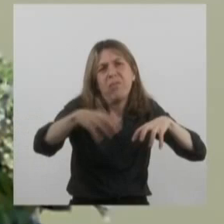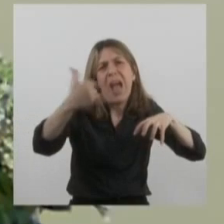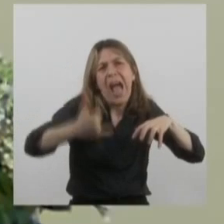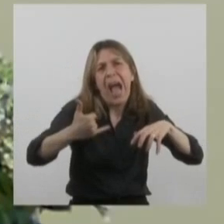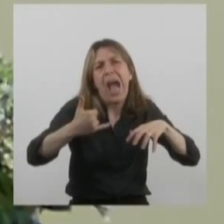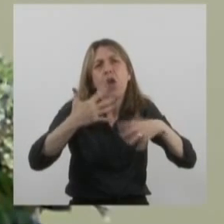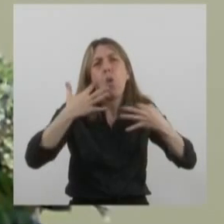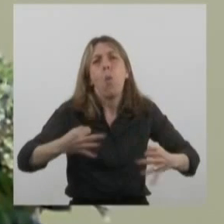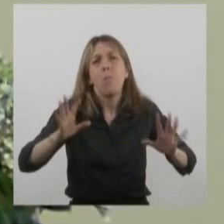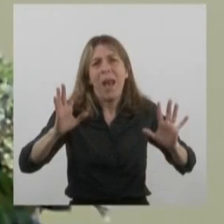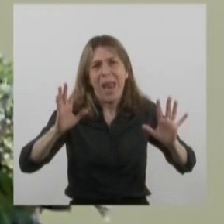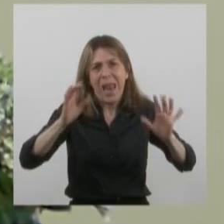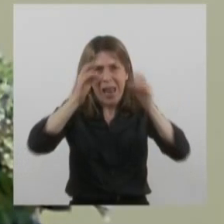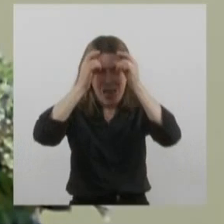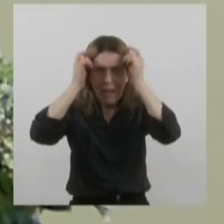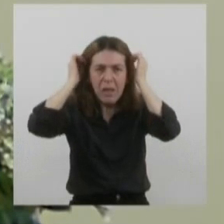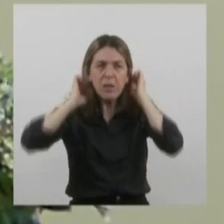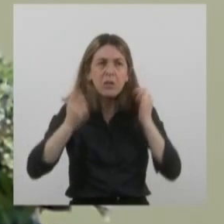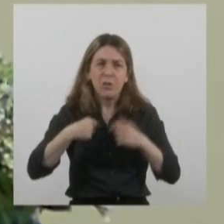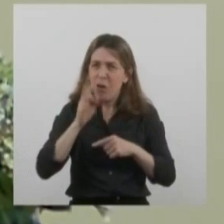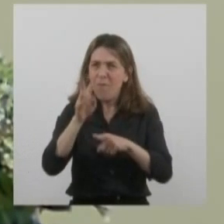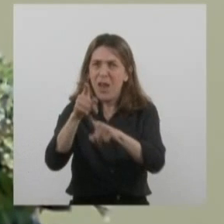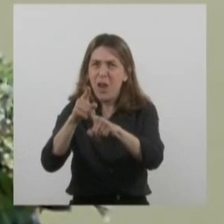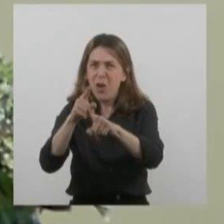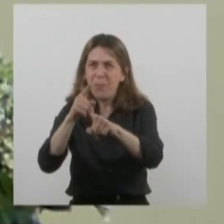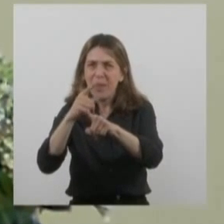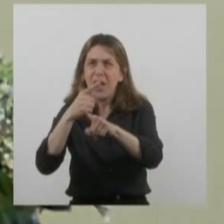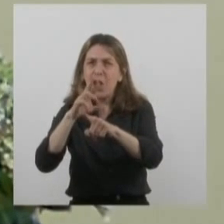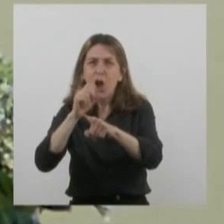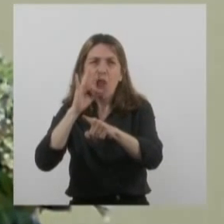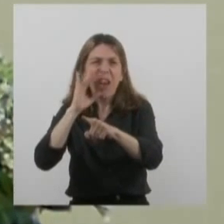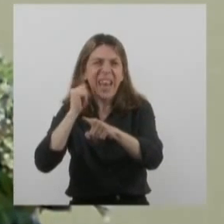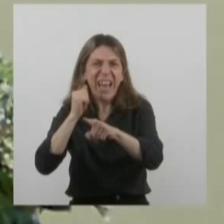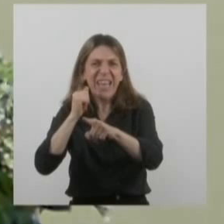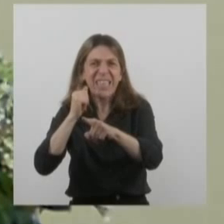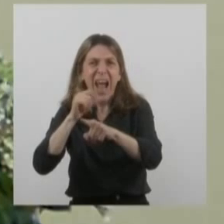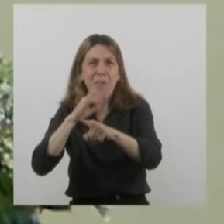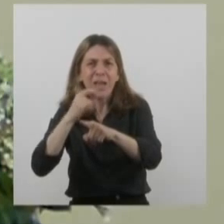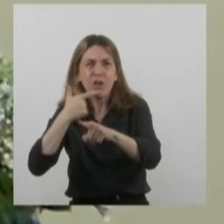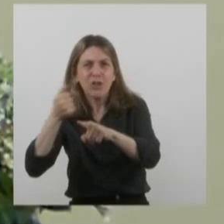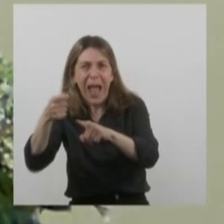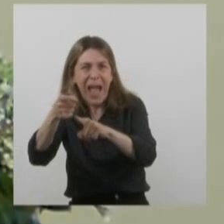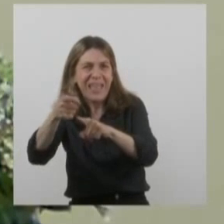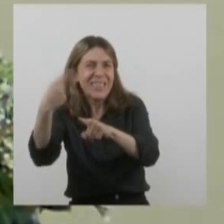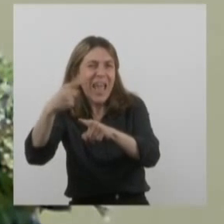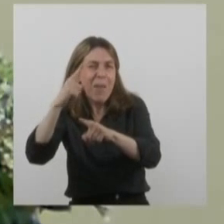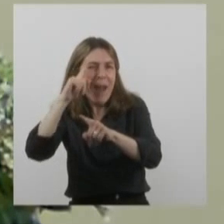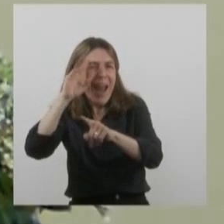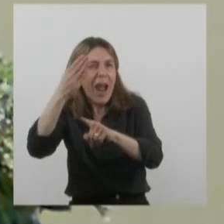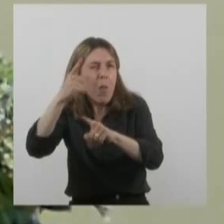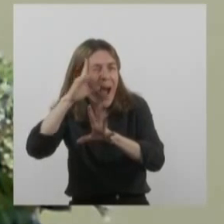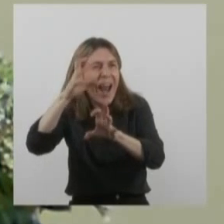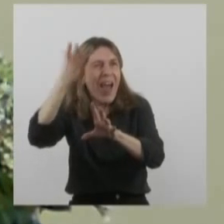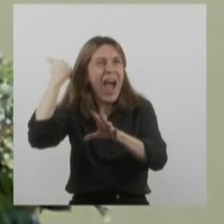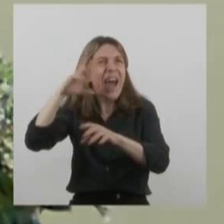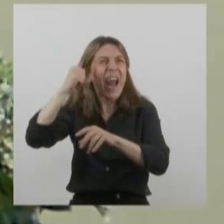cumpliendo su parte. Lo veo ahí a mi querido Alberto Rodríguez, que siempre recuerda a Ramón Carrillo, y efectivamente